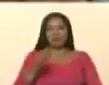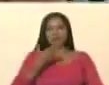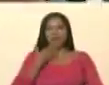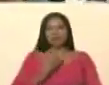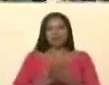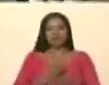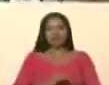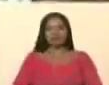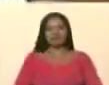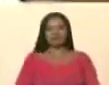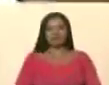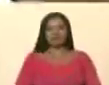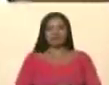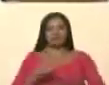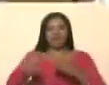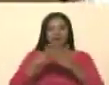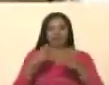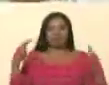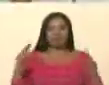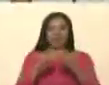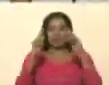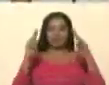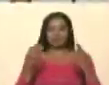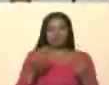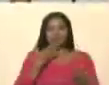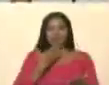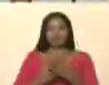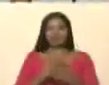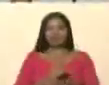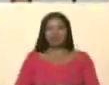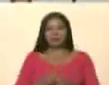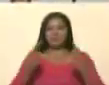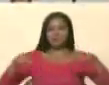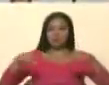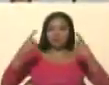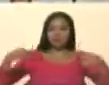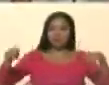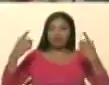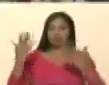gracias hasta la próxima muchas gracias música